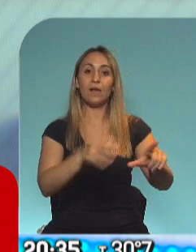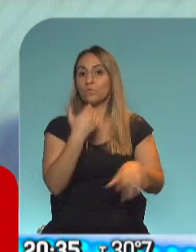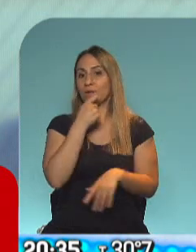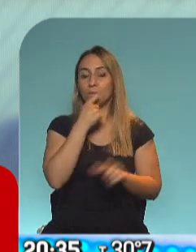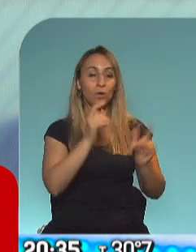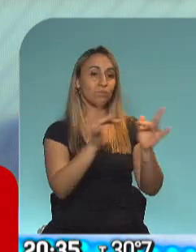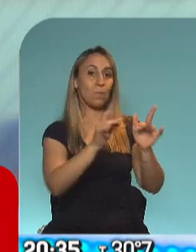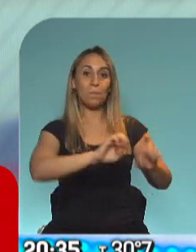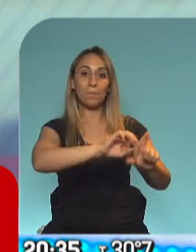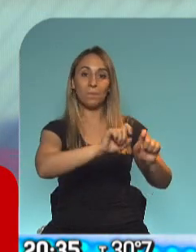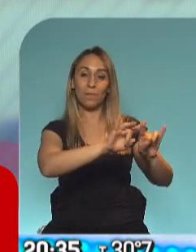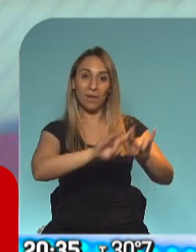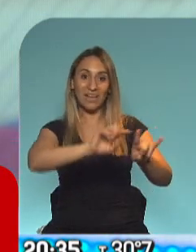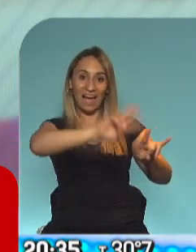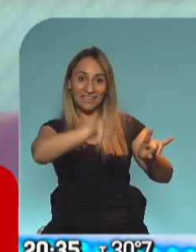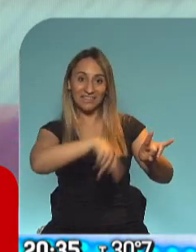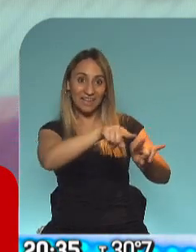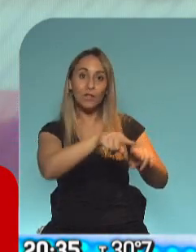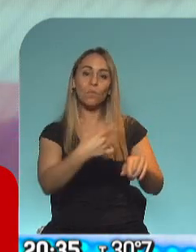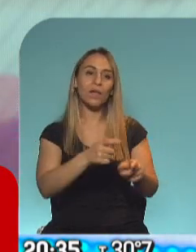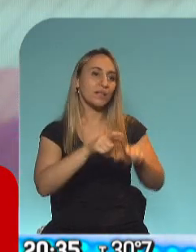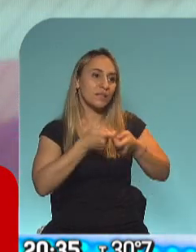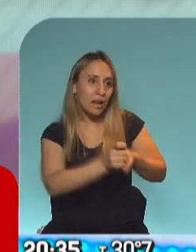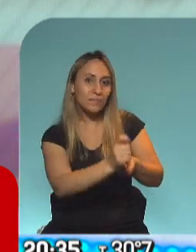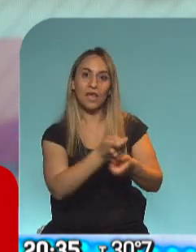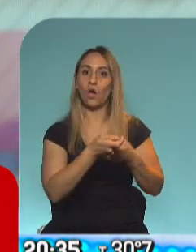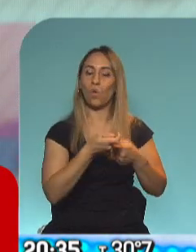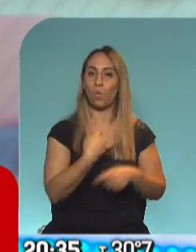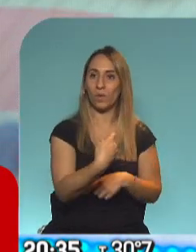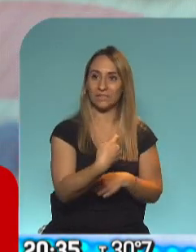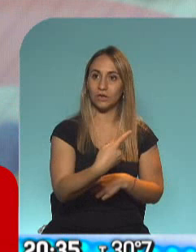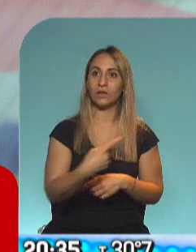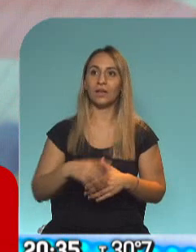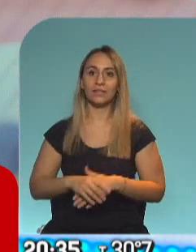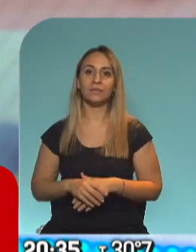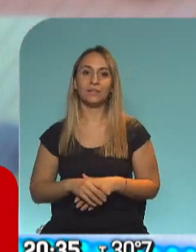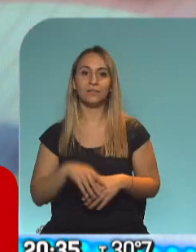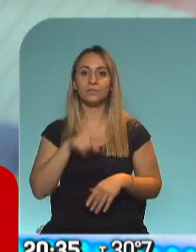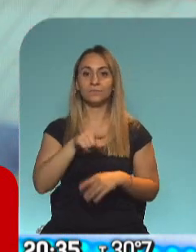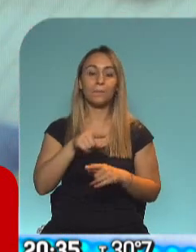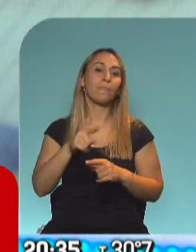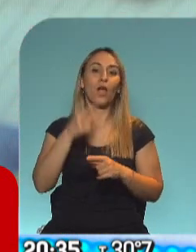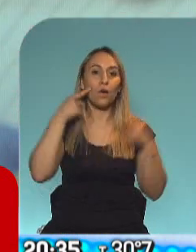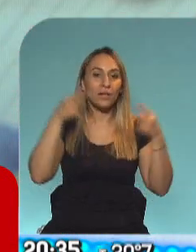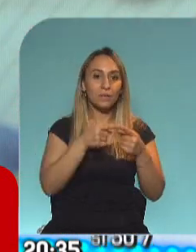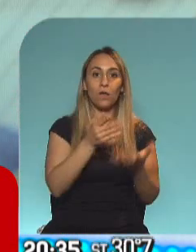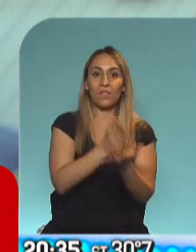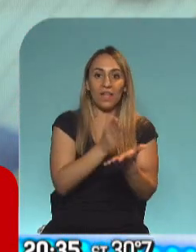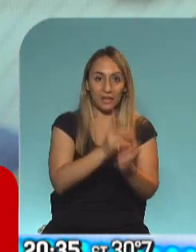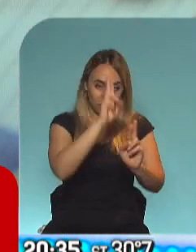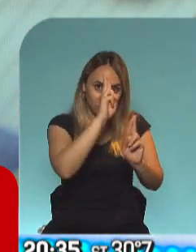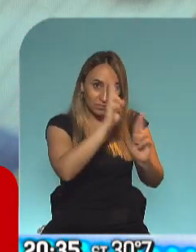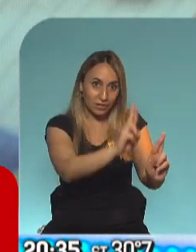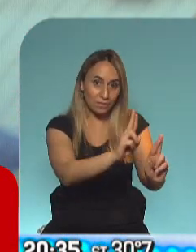ANSES. Y después recuperar empatía, quiere decir que sea un organismo que esté preparado para ampliar derechos y no para darle la espalda a